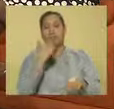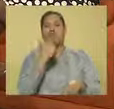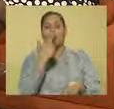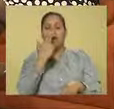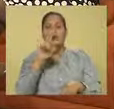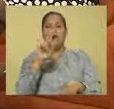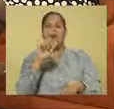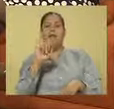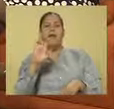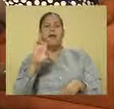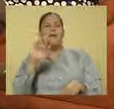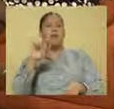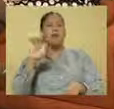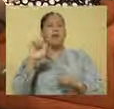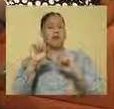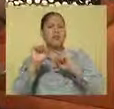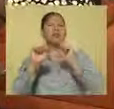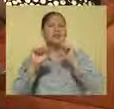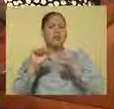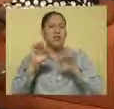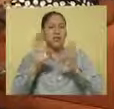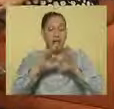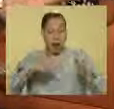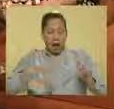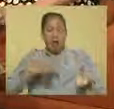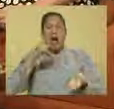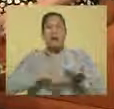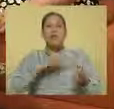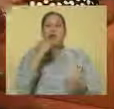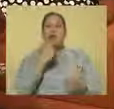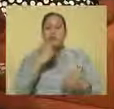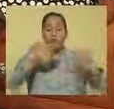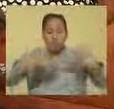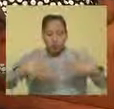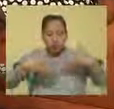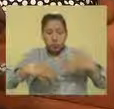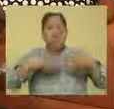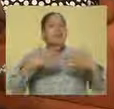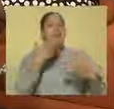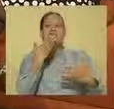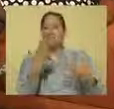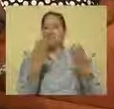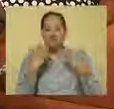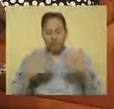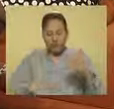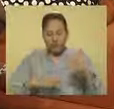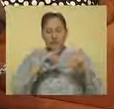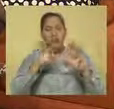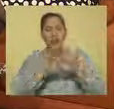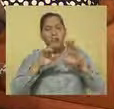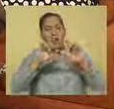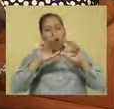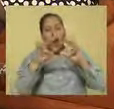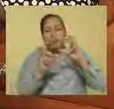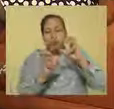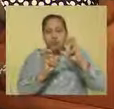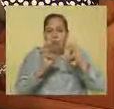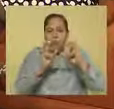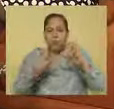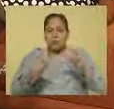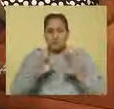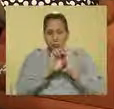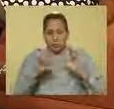diabetes? Esto es un mal manejo de la glucosa en el organismo. Entonces, resulta que el